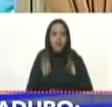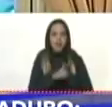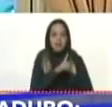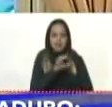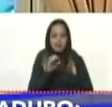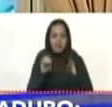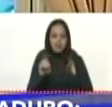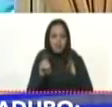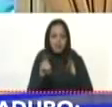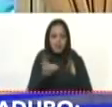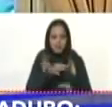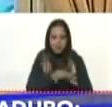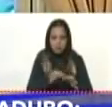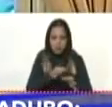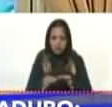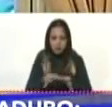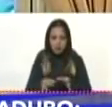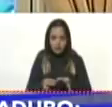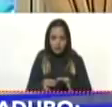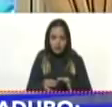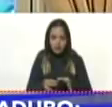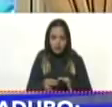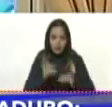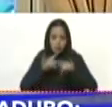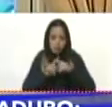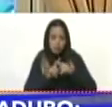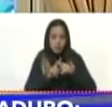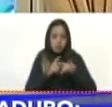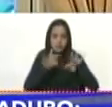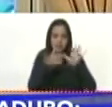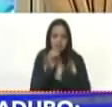petros por 60